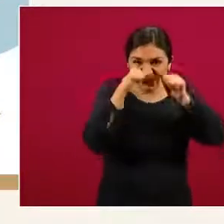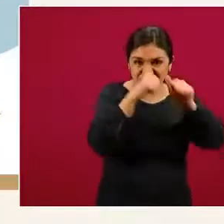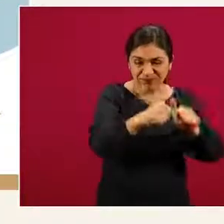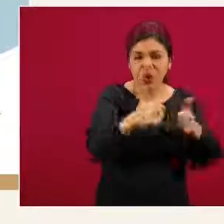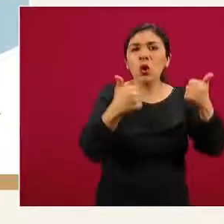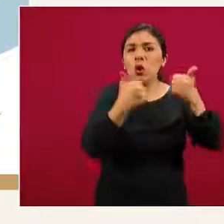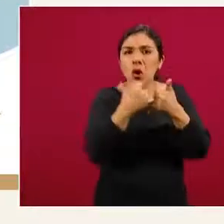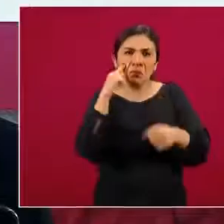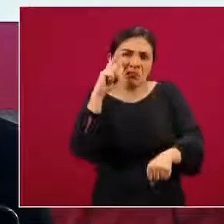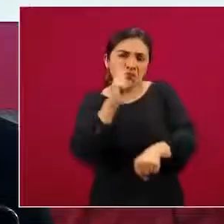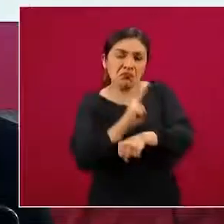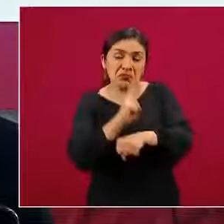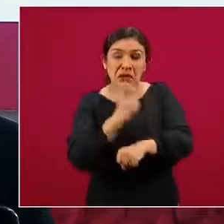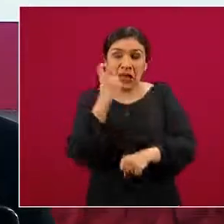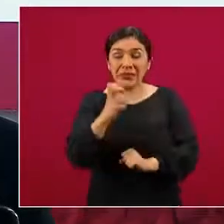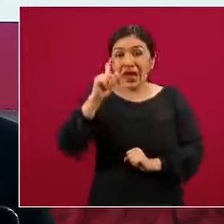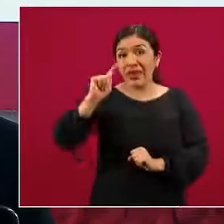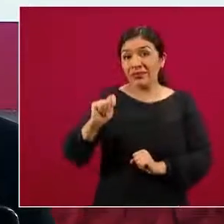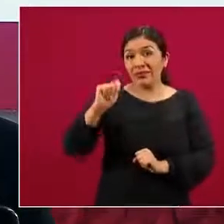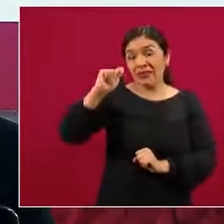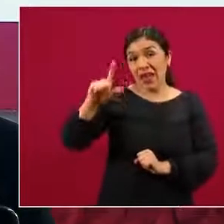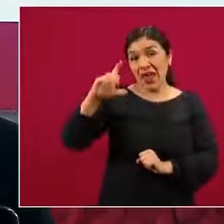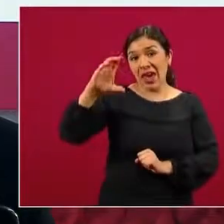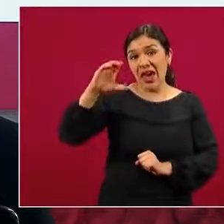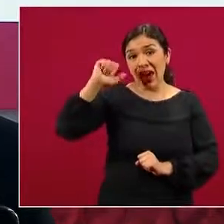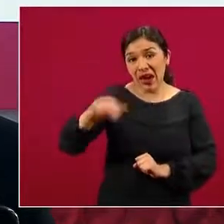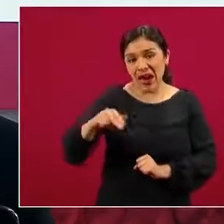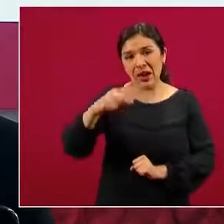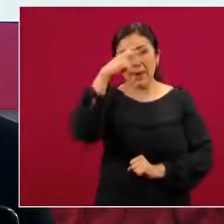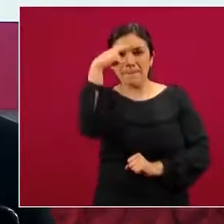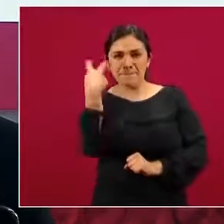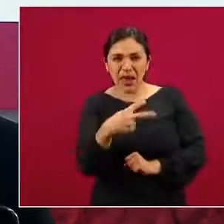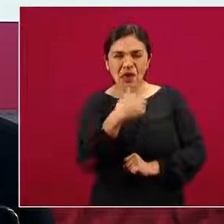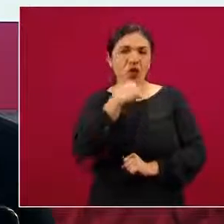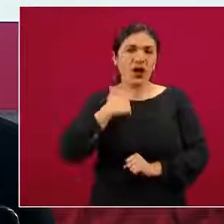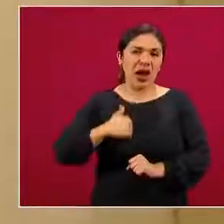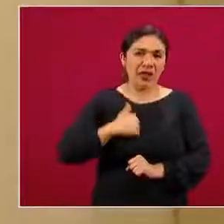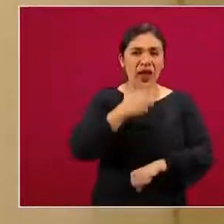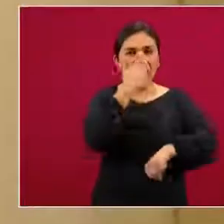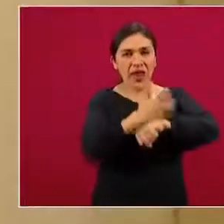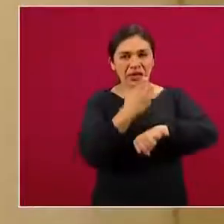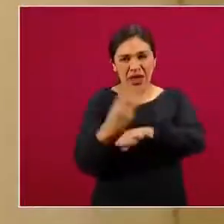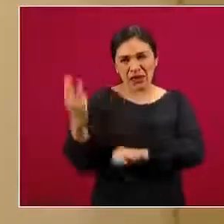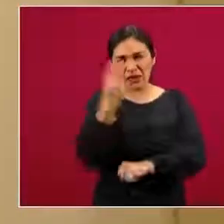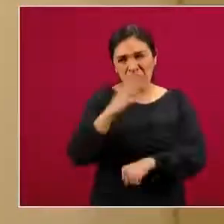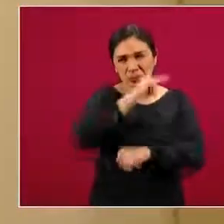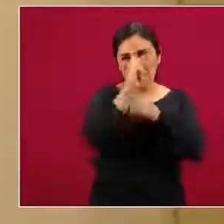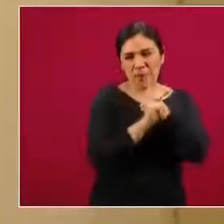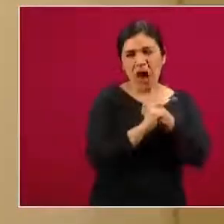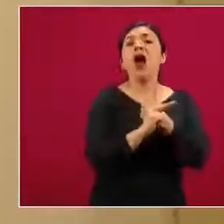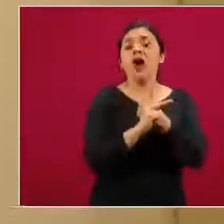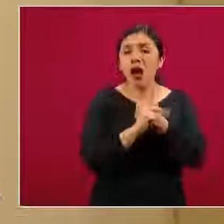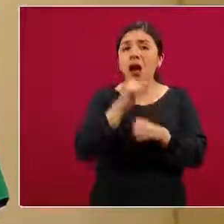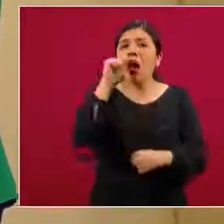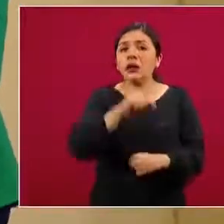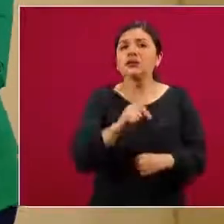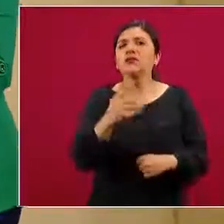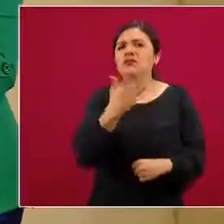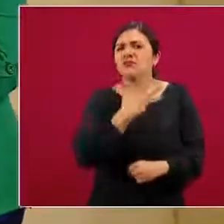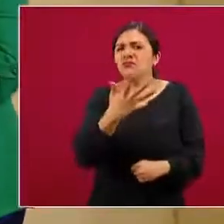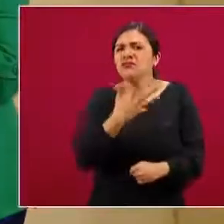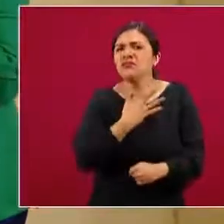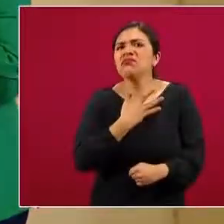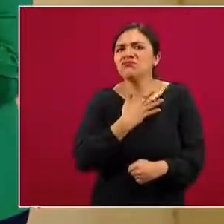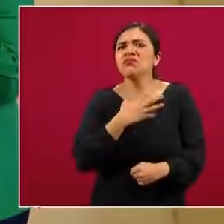en cuenta que el Tratado de Libre Comercio entre México, Canadá y Estados Unidos tiene